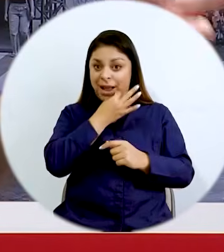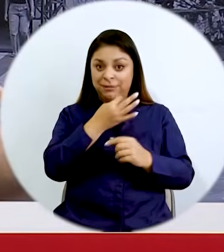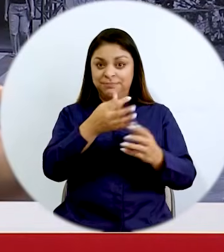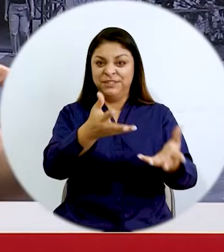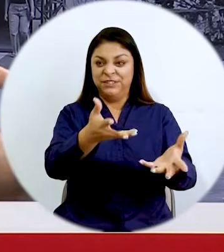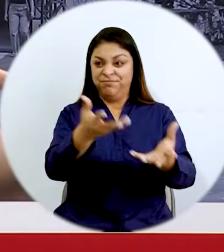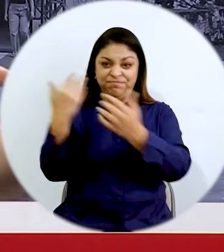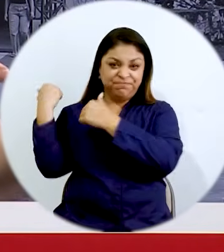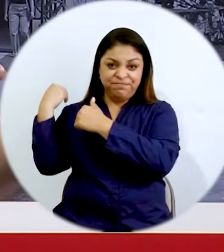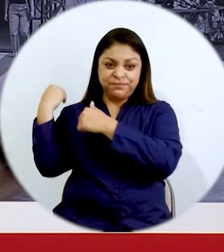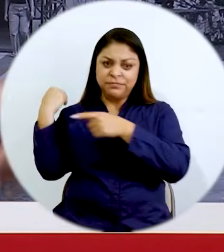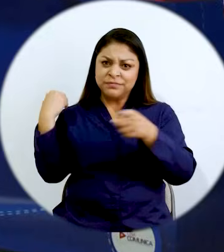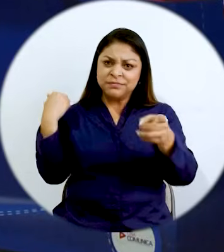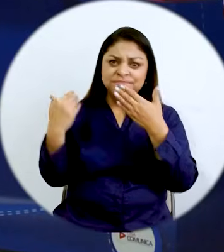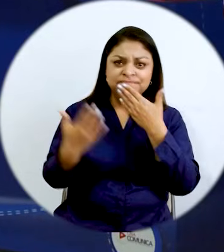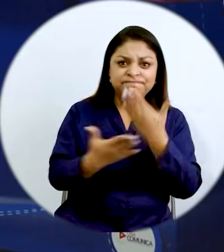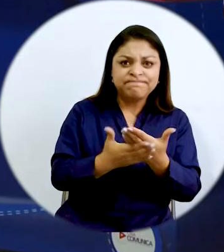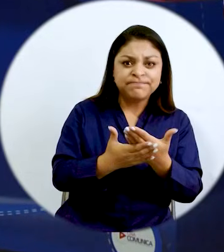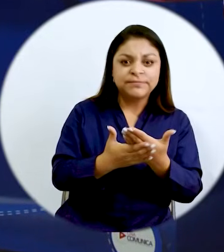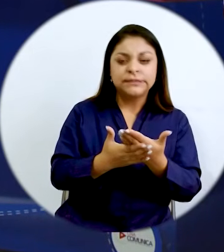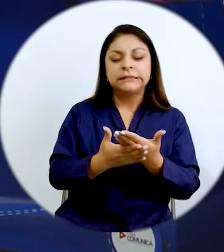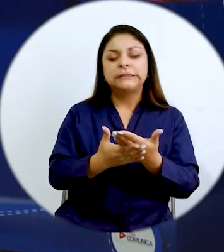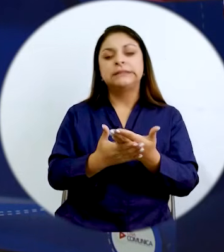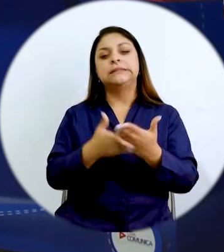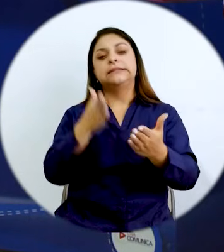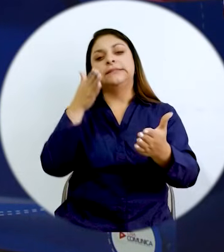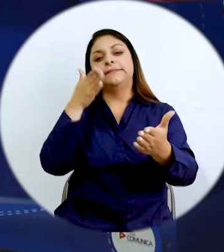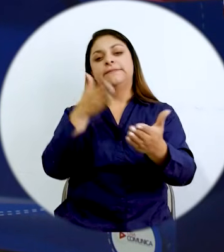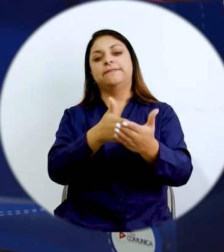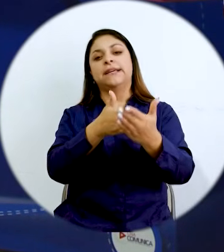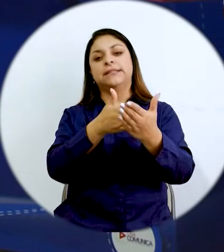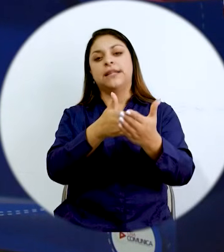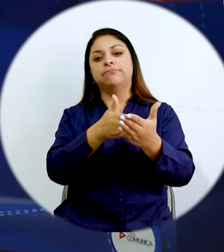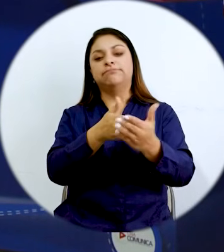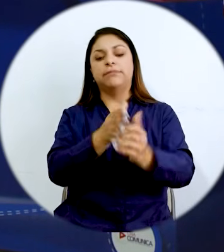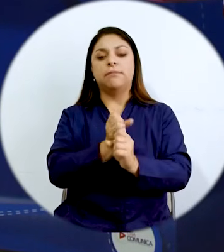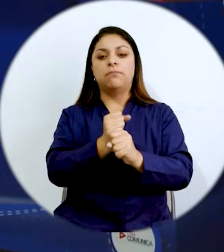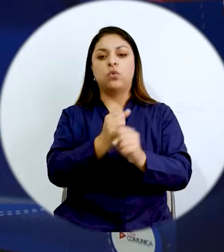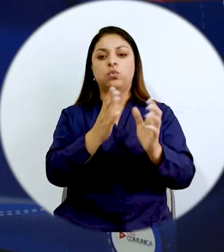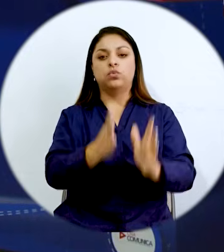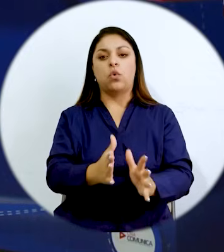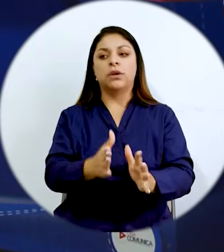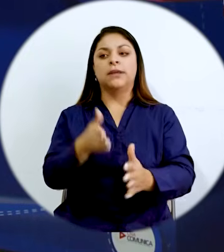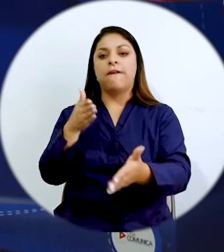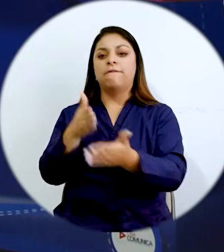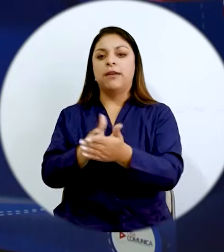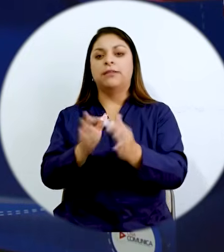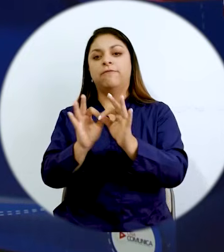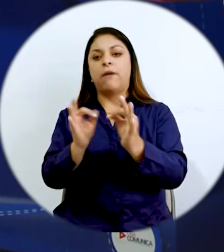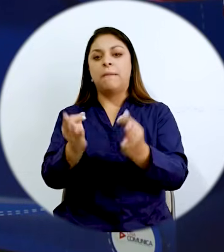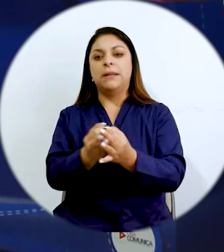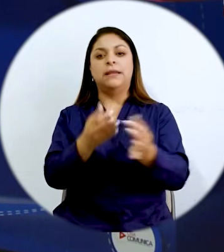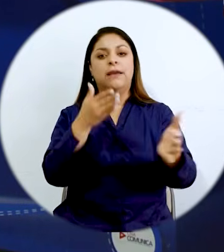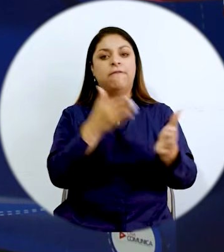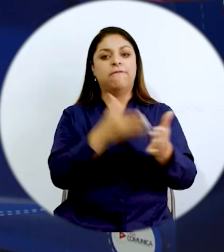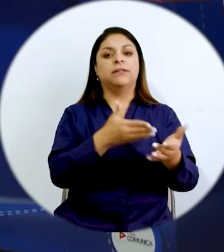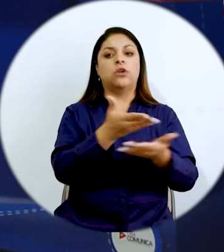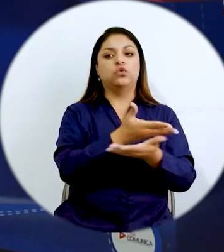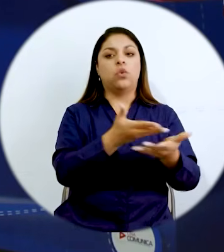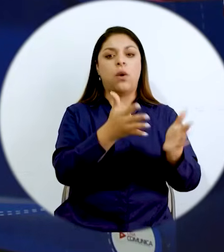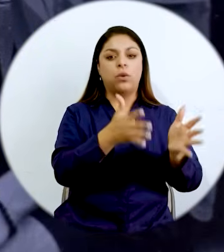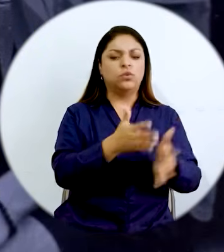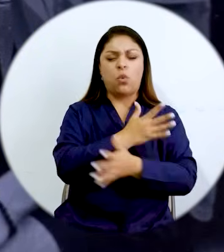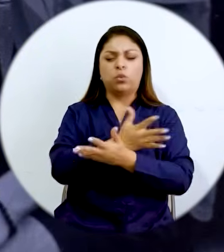perjudicado el productor. Y con el productor su familia, y con el productor y su familia, la familia de los colaboradores, y así por el